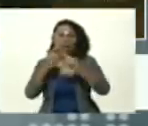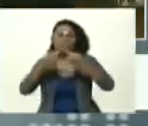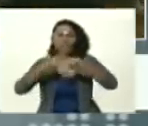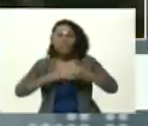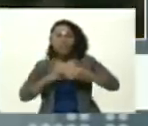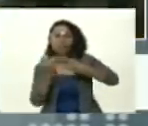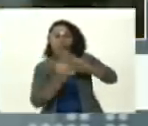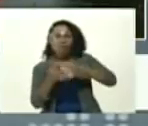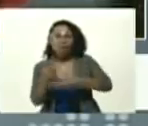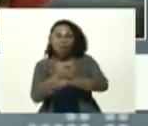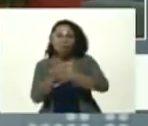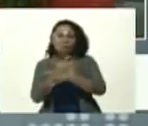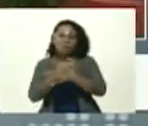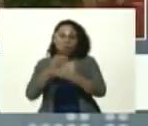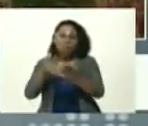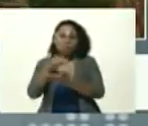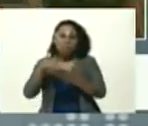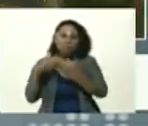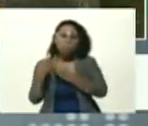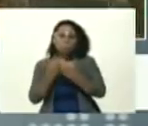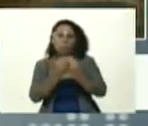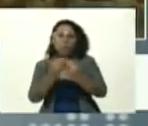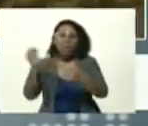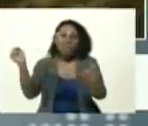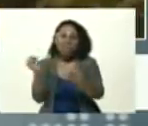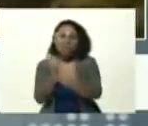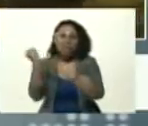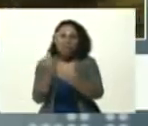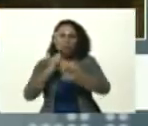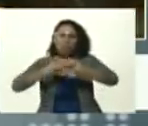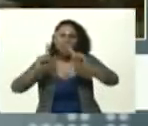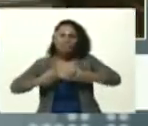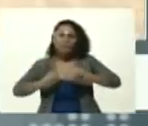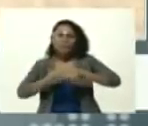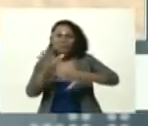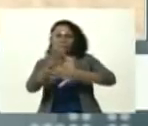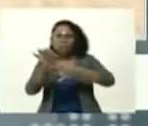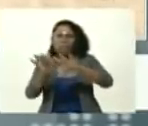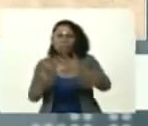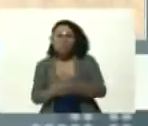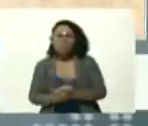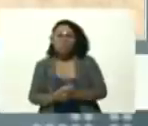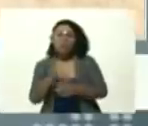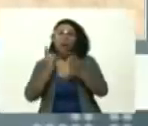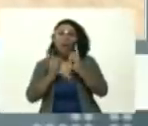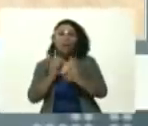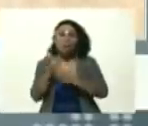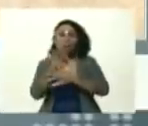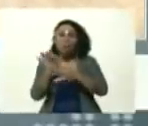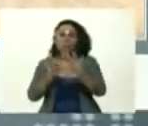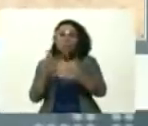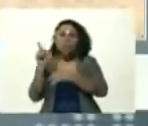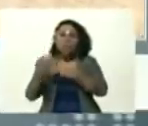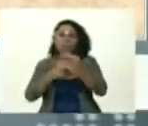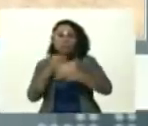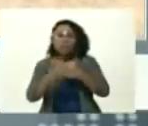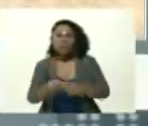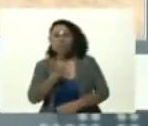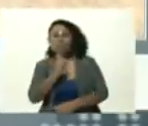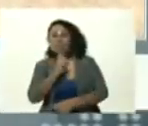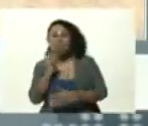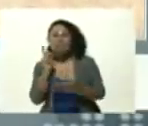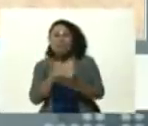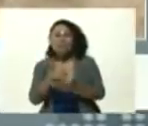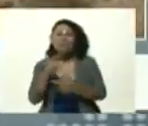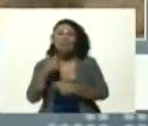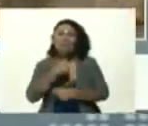nacional acompañando el trabajo en los distintos municipios. Hay municipios en los que fue complejo llegar y yo